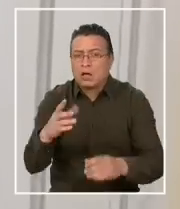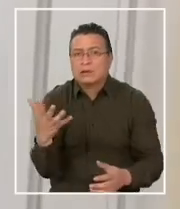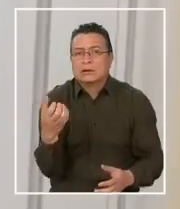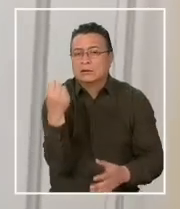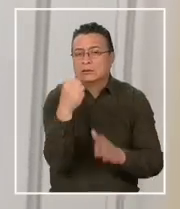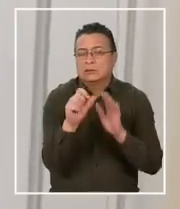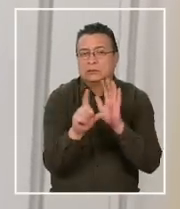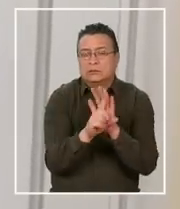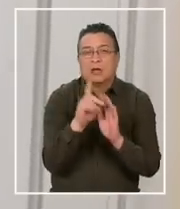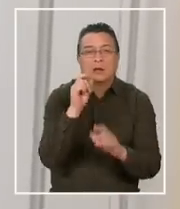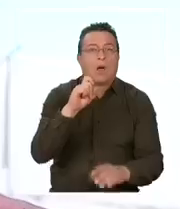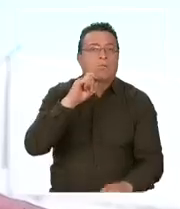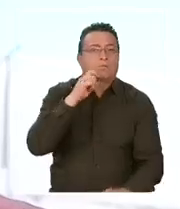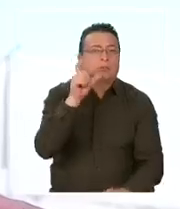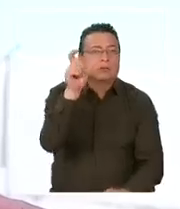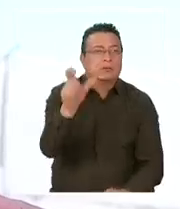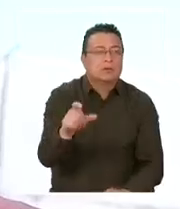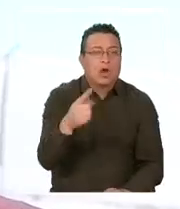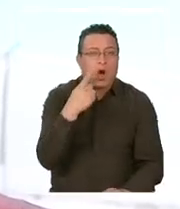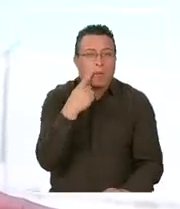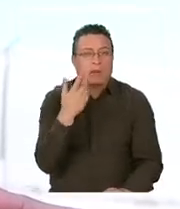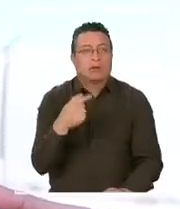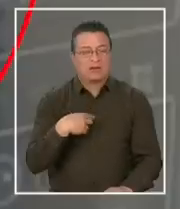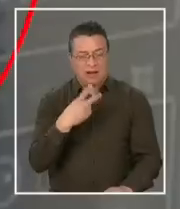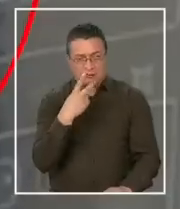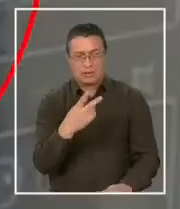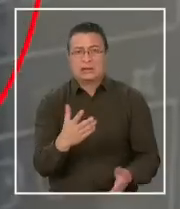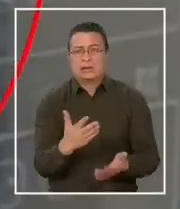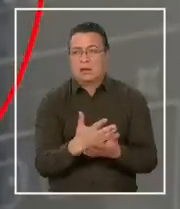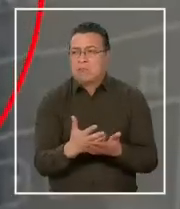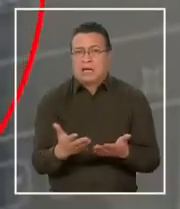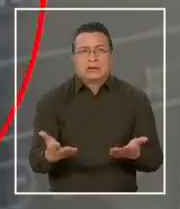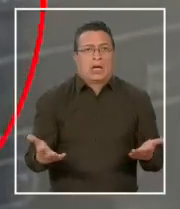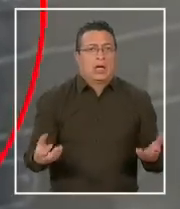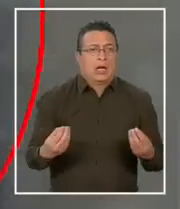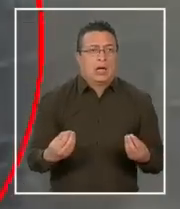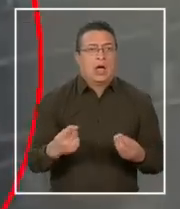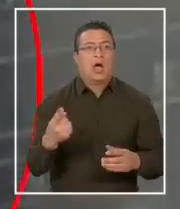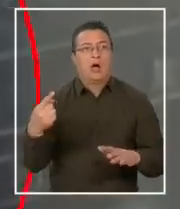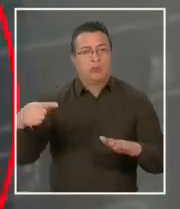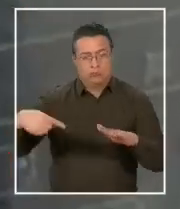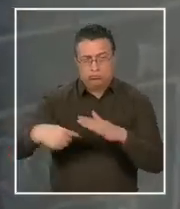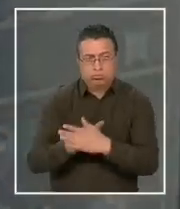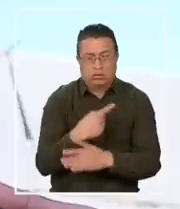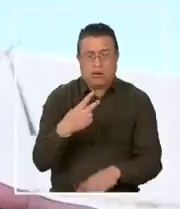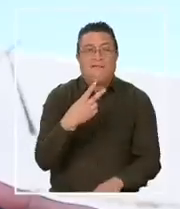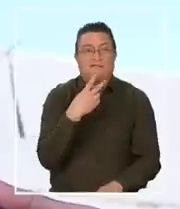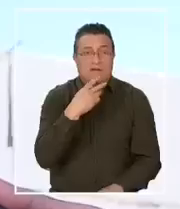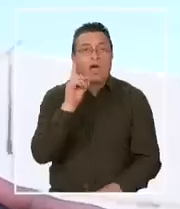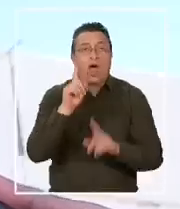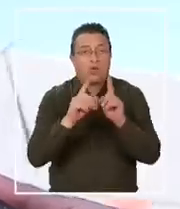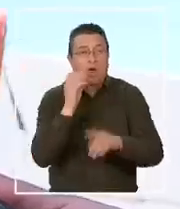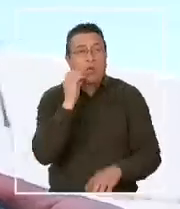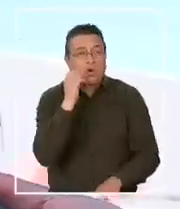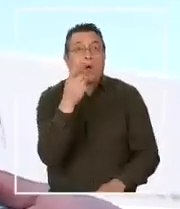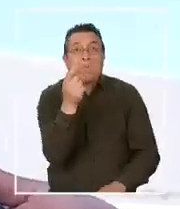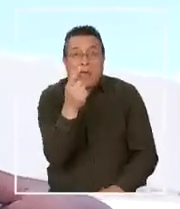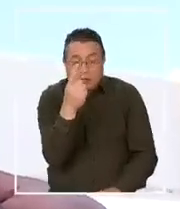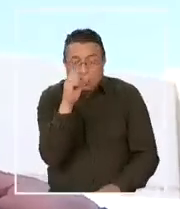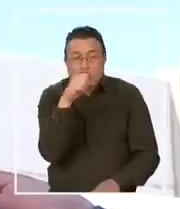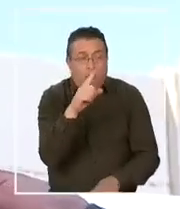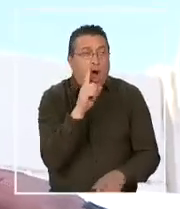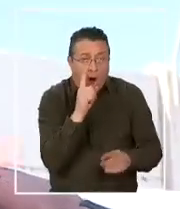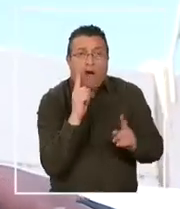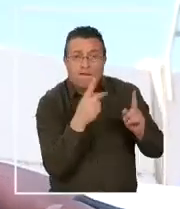como la identidad del sujeto. Son esas cosas que uno dice, ¿qué va a pasar aquí? Claro, entró, y además que aquí viven abuelitos parecidos en esas